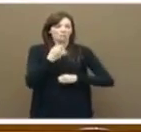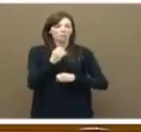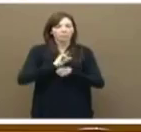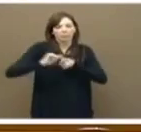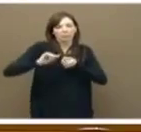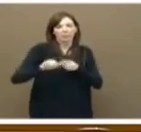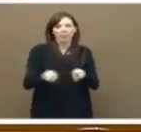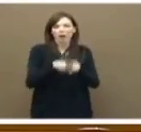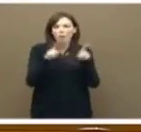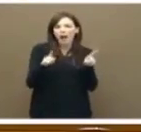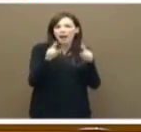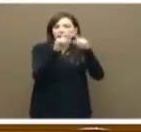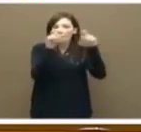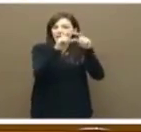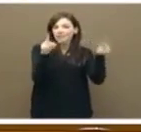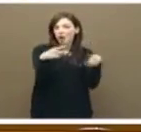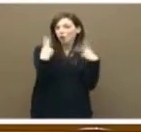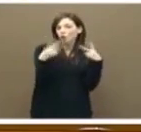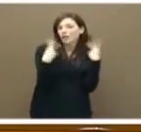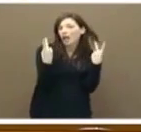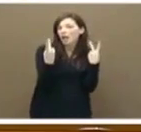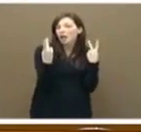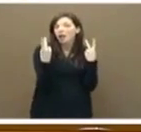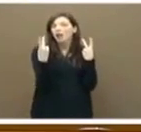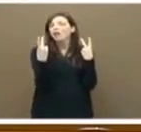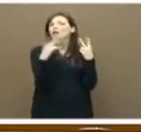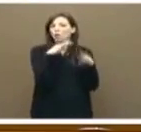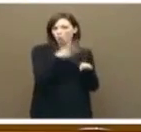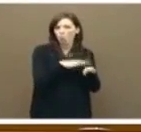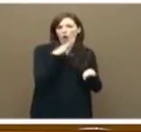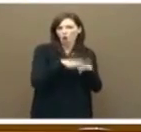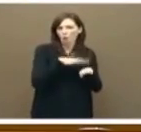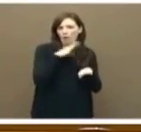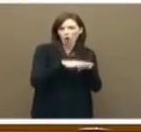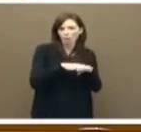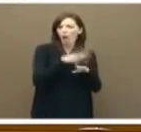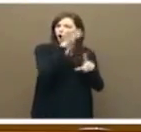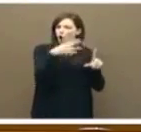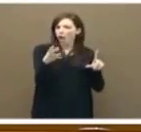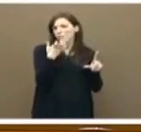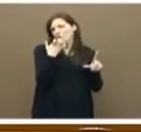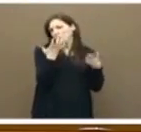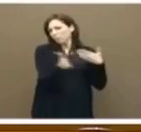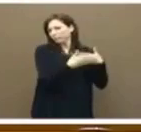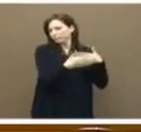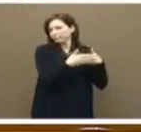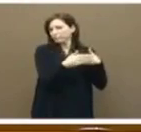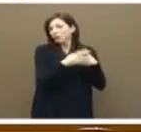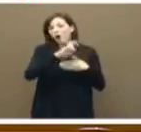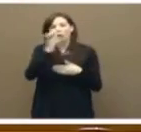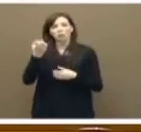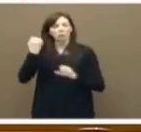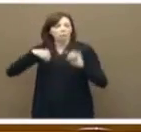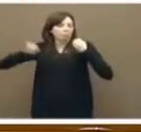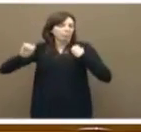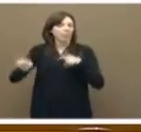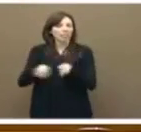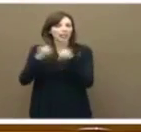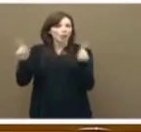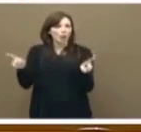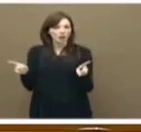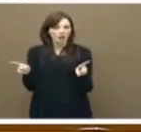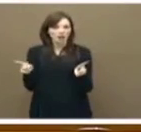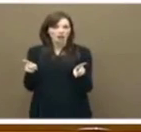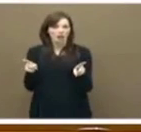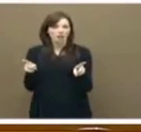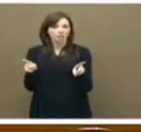entre los industriales hoteleros cumplidores con las normas de horario y aquellos que no cumplen y se sitúan por